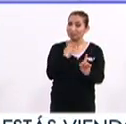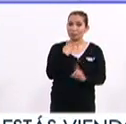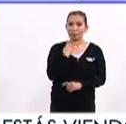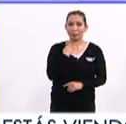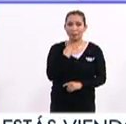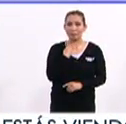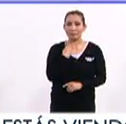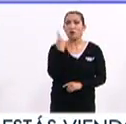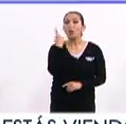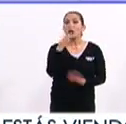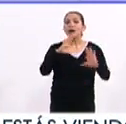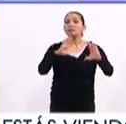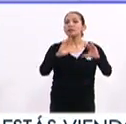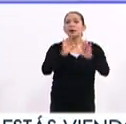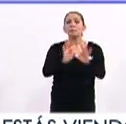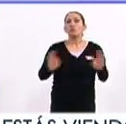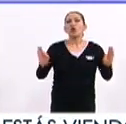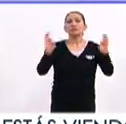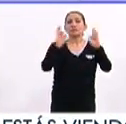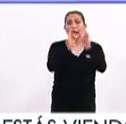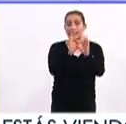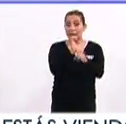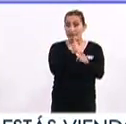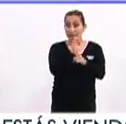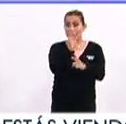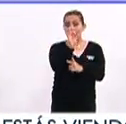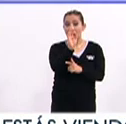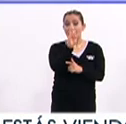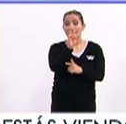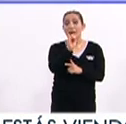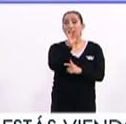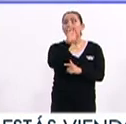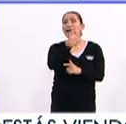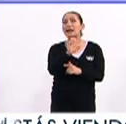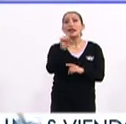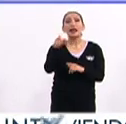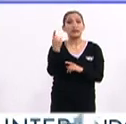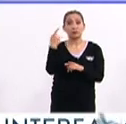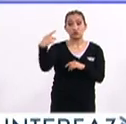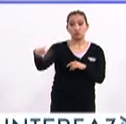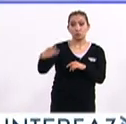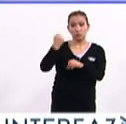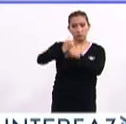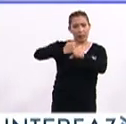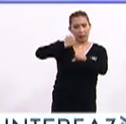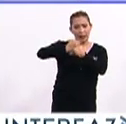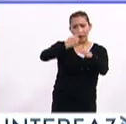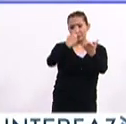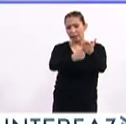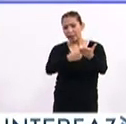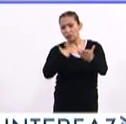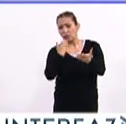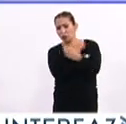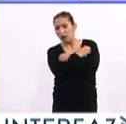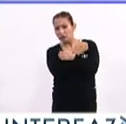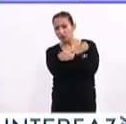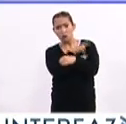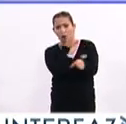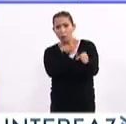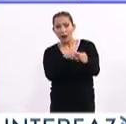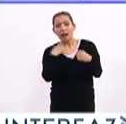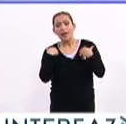político. Una de las enseñanzas más importantes entonces de Freire es saber que desde las prácticas educativas populares